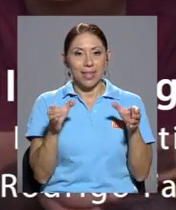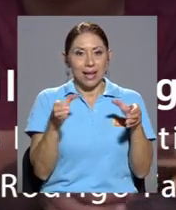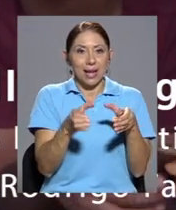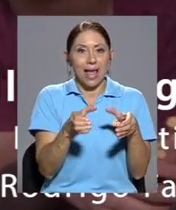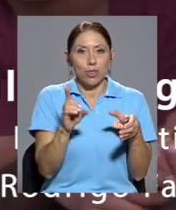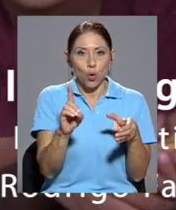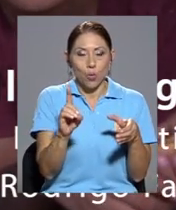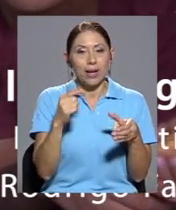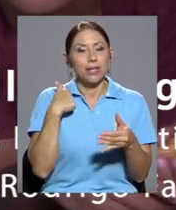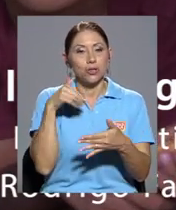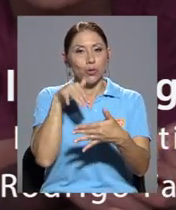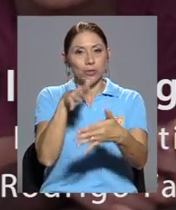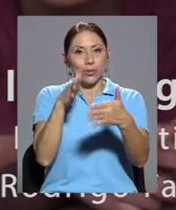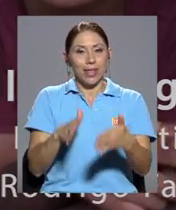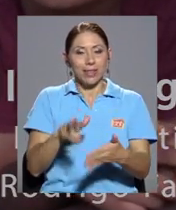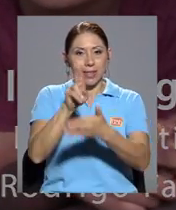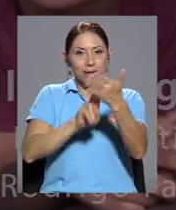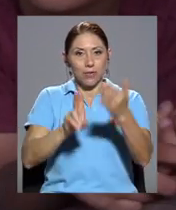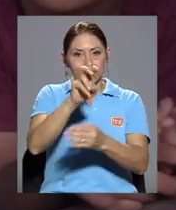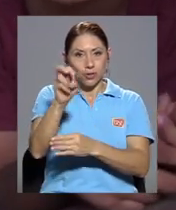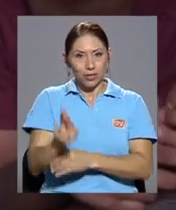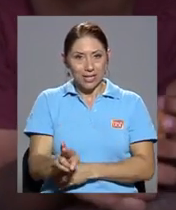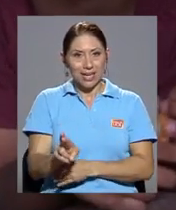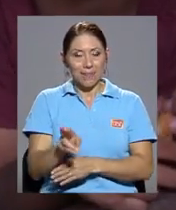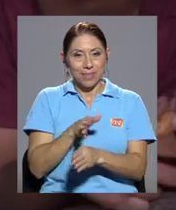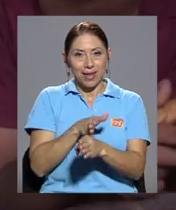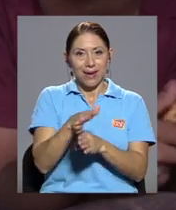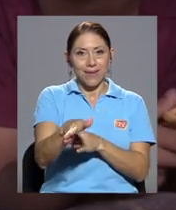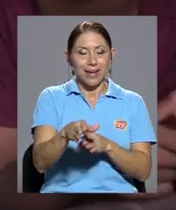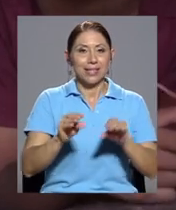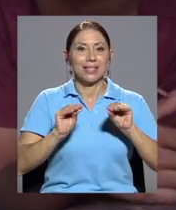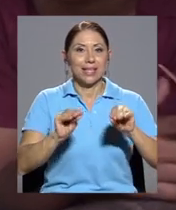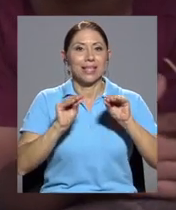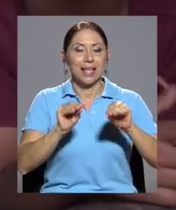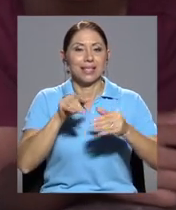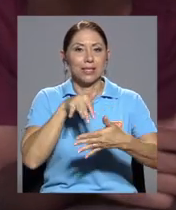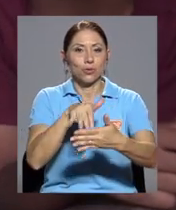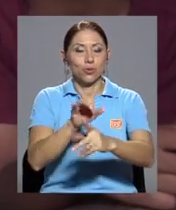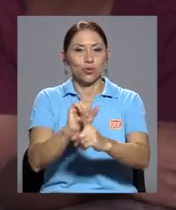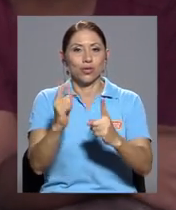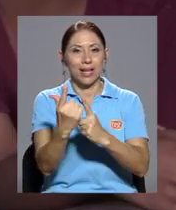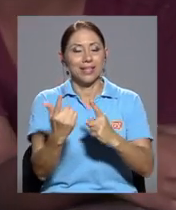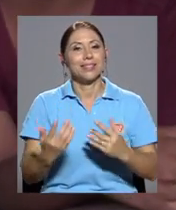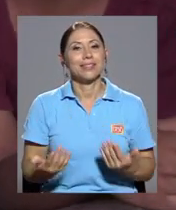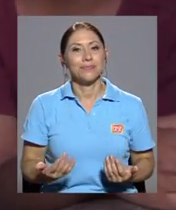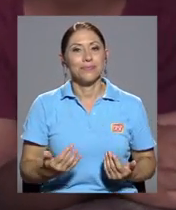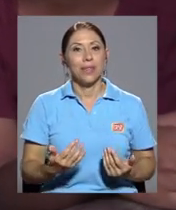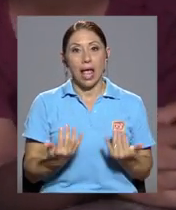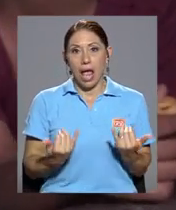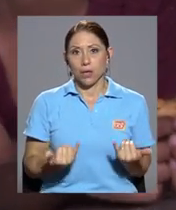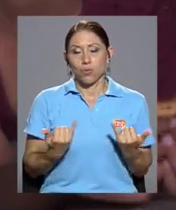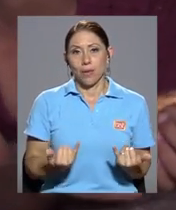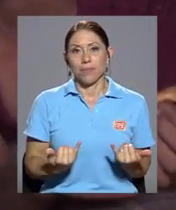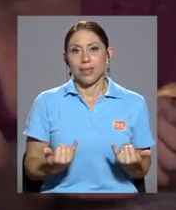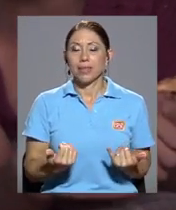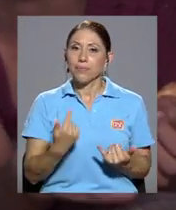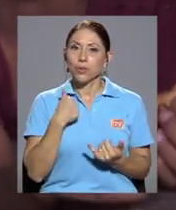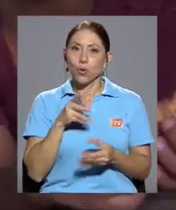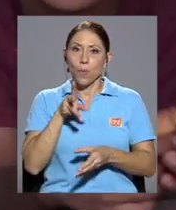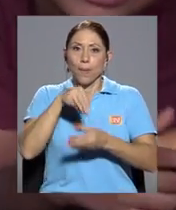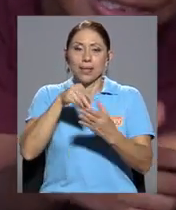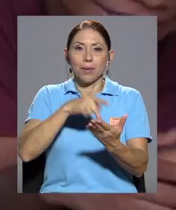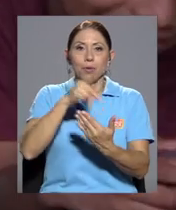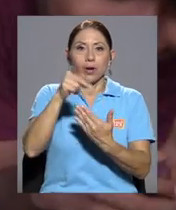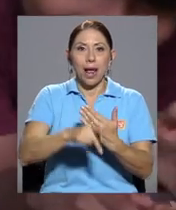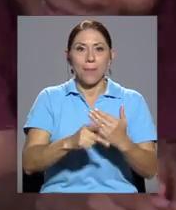soy estudiante de la universidad de costa rica en la carrera de enseñanza de sus iniciales y actualmente soy parte del